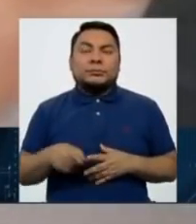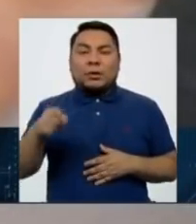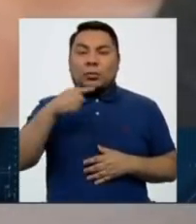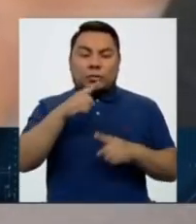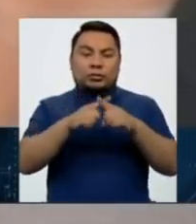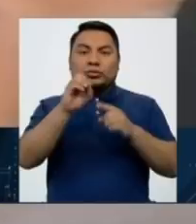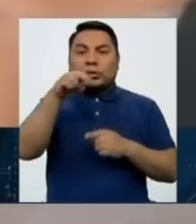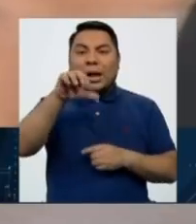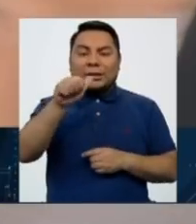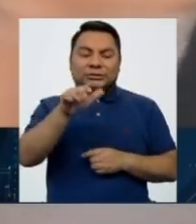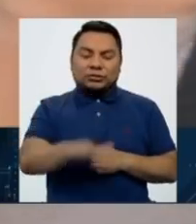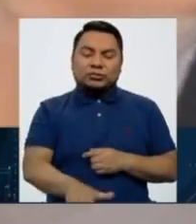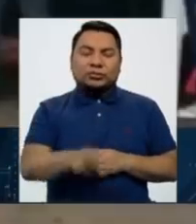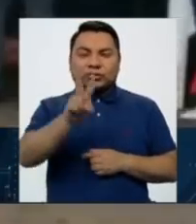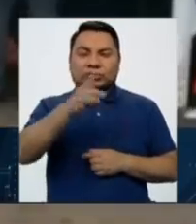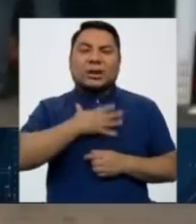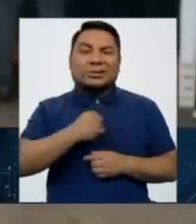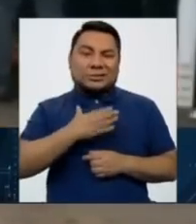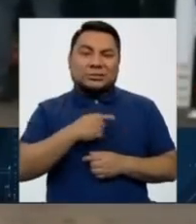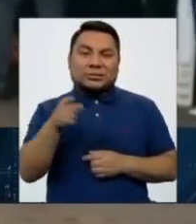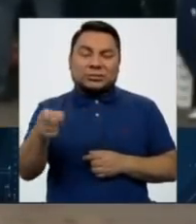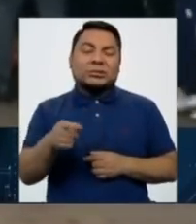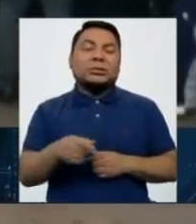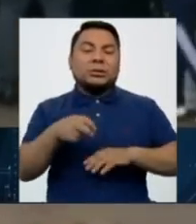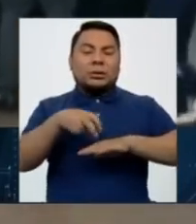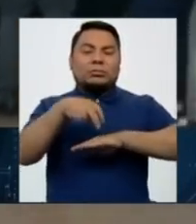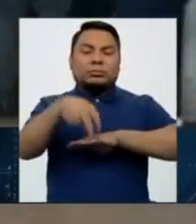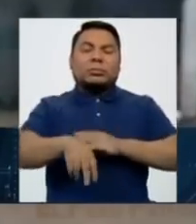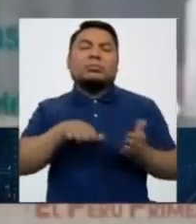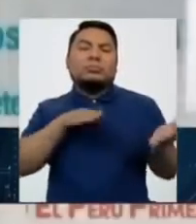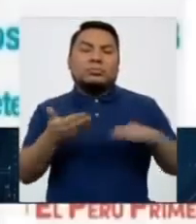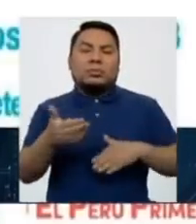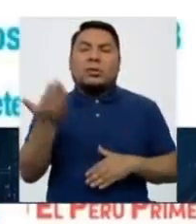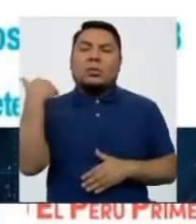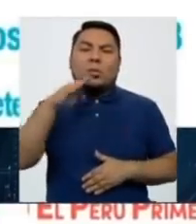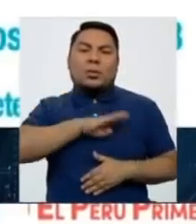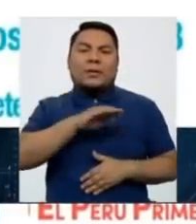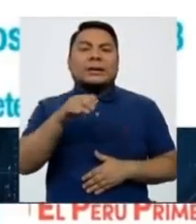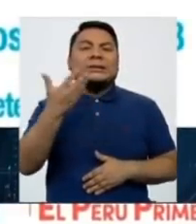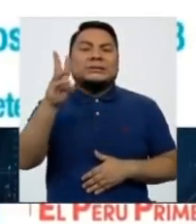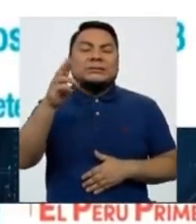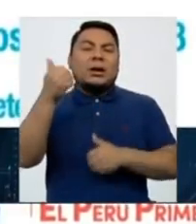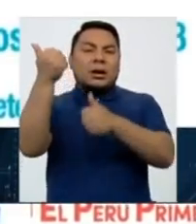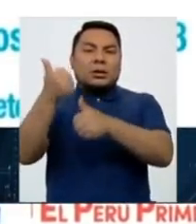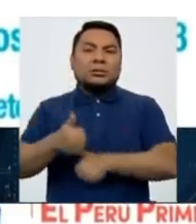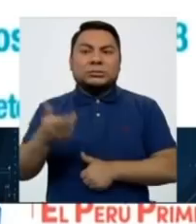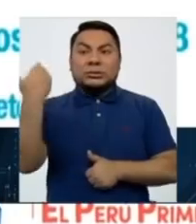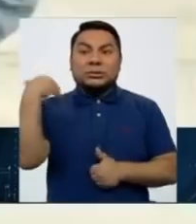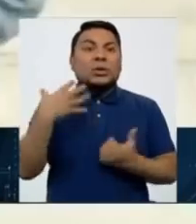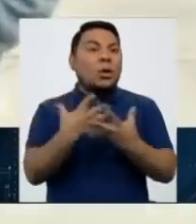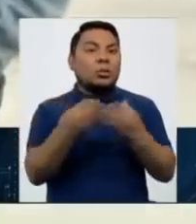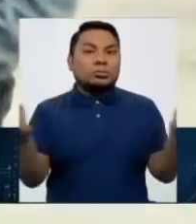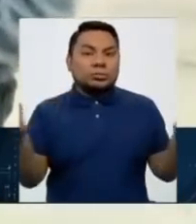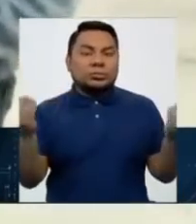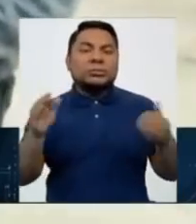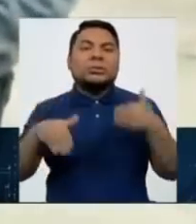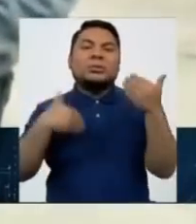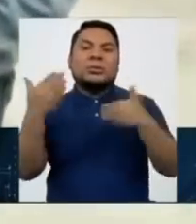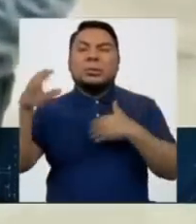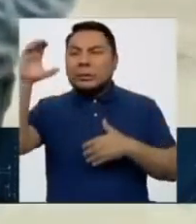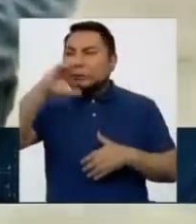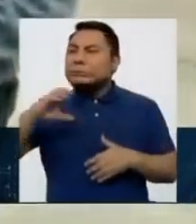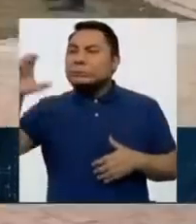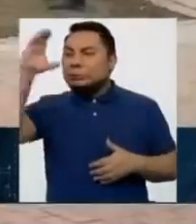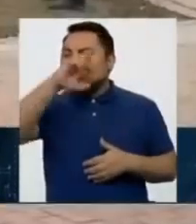Zoana, de 2 años y 10 meses de edad, falleció el jueves 16 de agosto. Tras ser reportada como desaparecida y luego de una